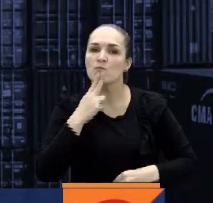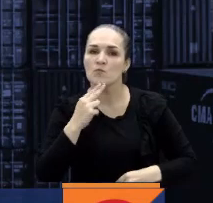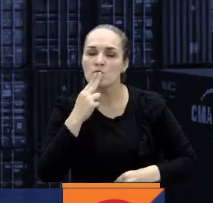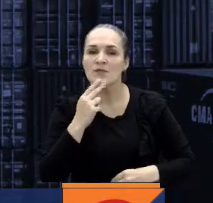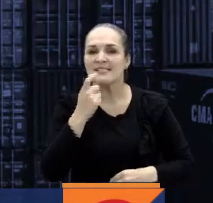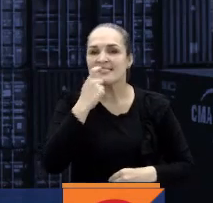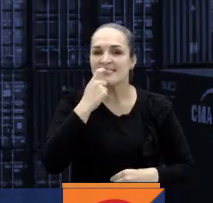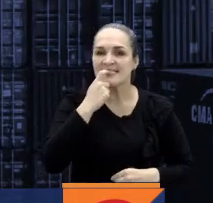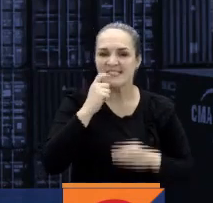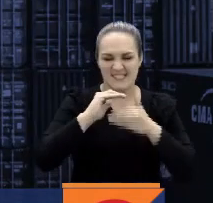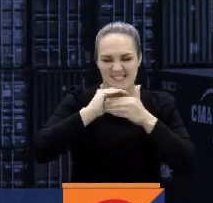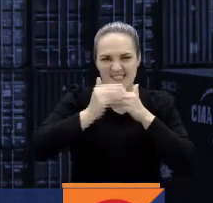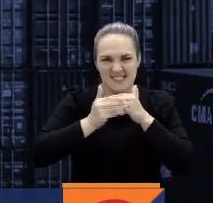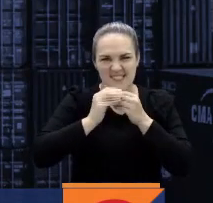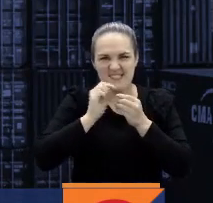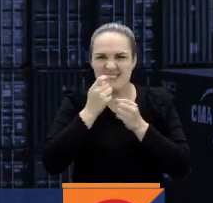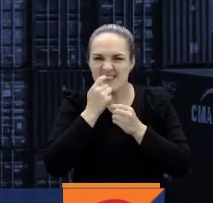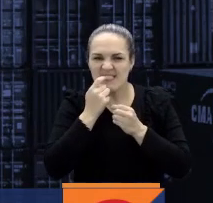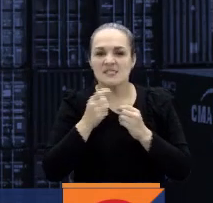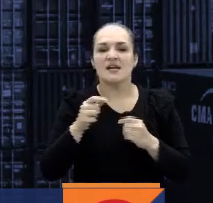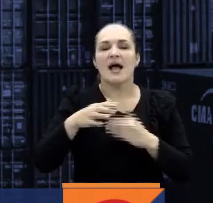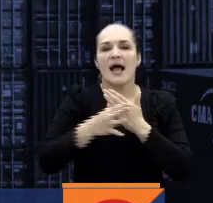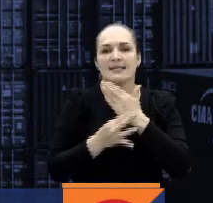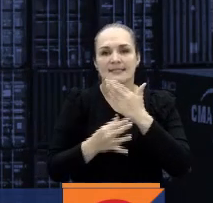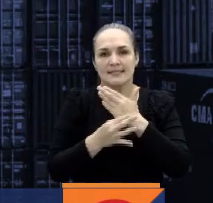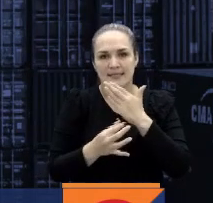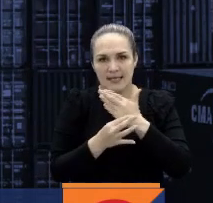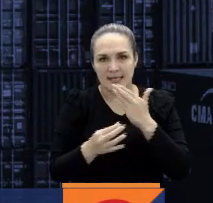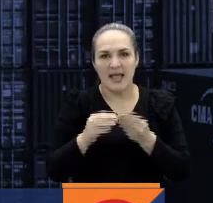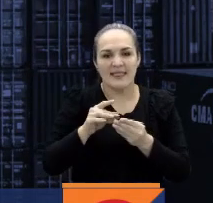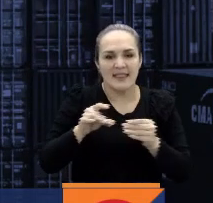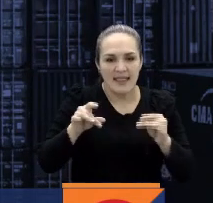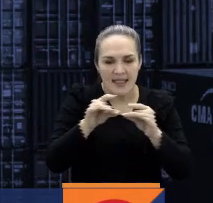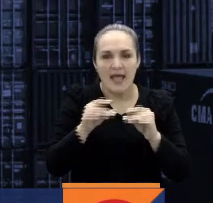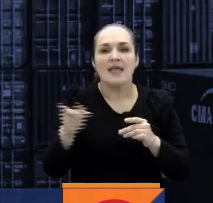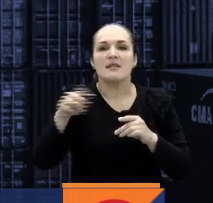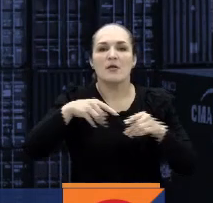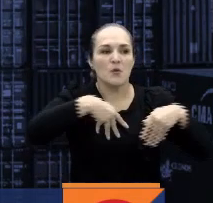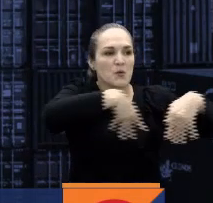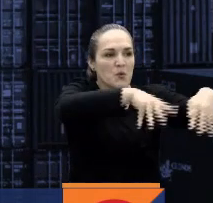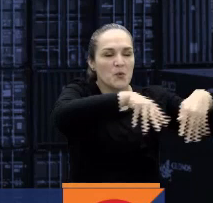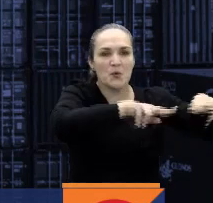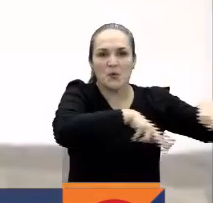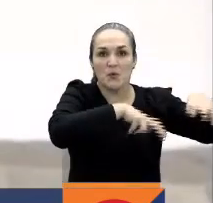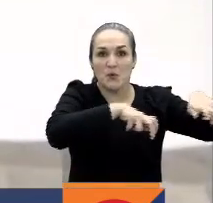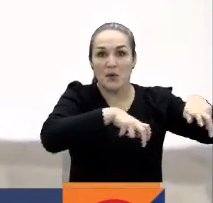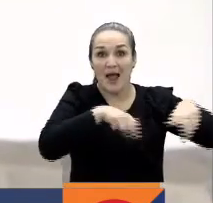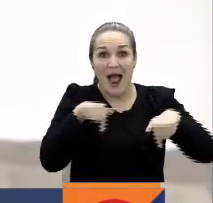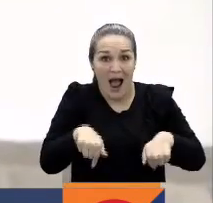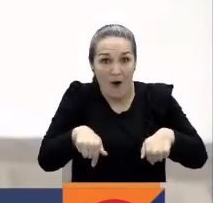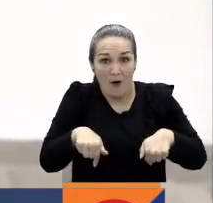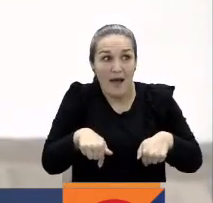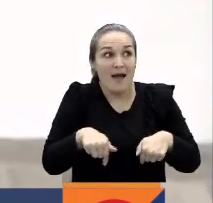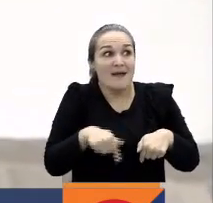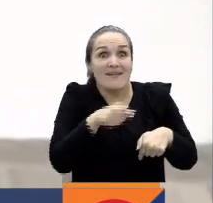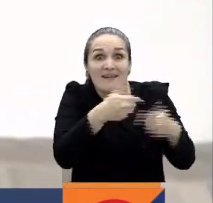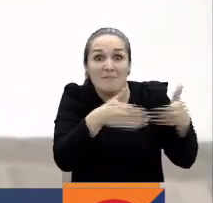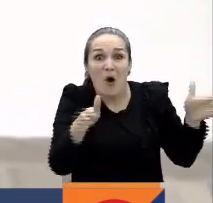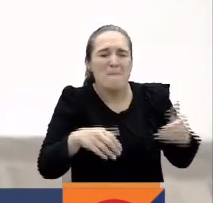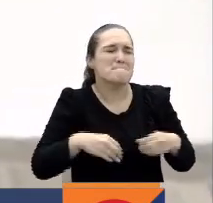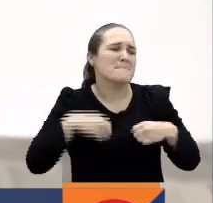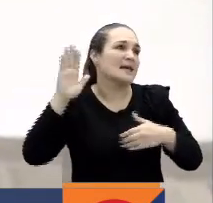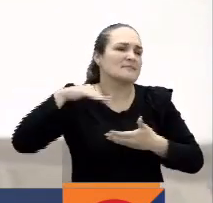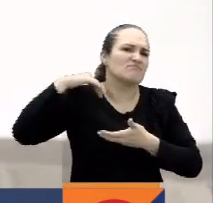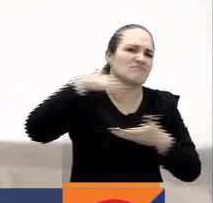y acero, aceites y grasas y fertilizantes. La baraja sería más amplia con la reactivación. Vamos a exportar